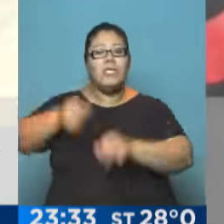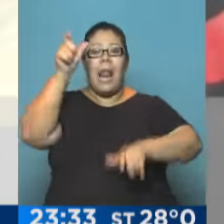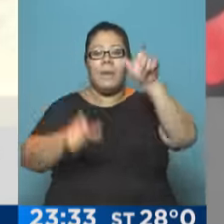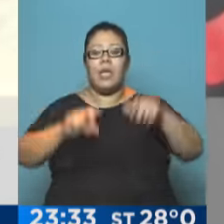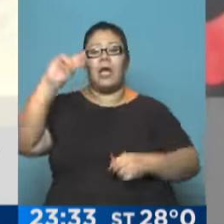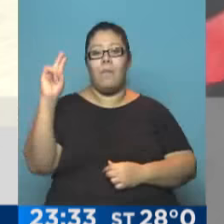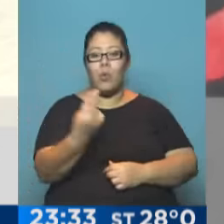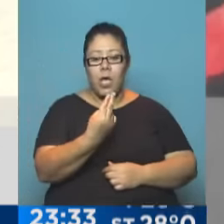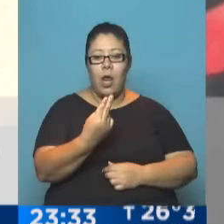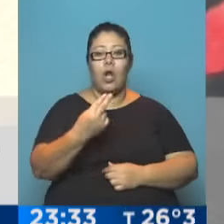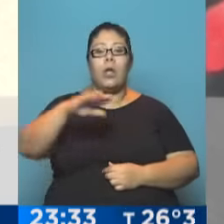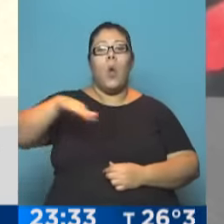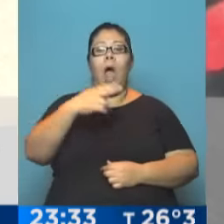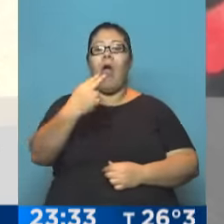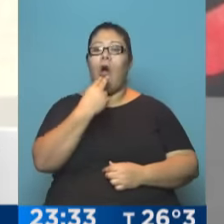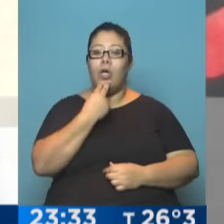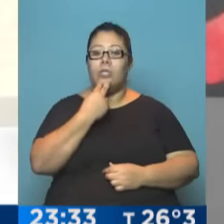heridos de ONCE!